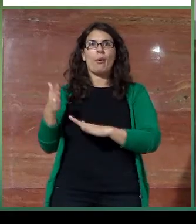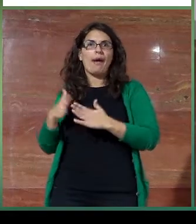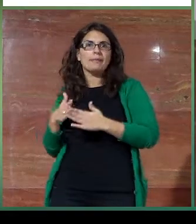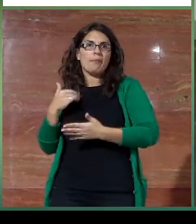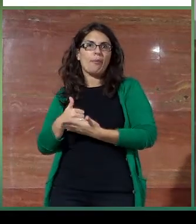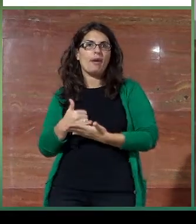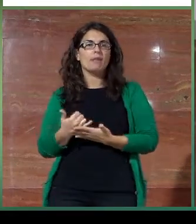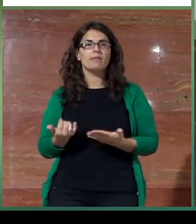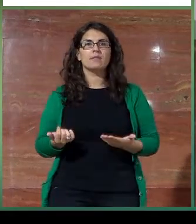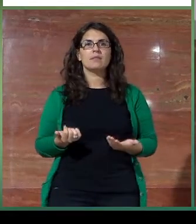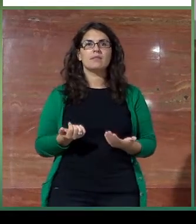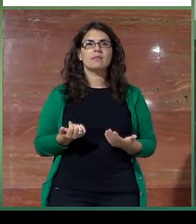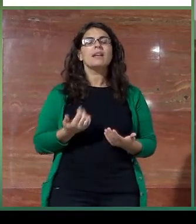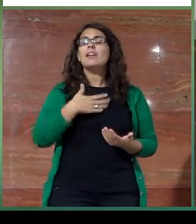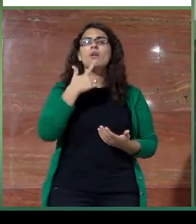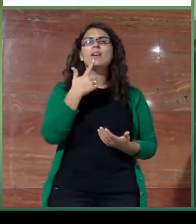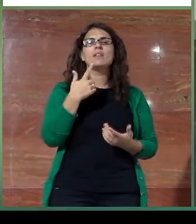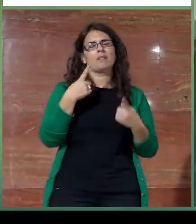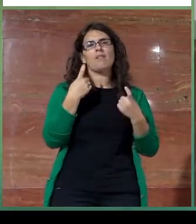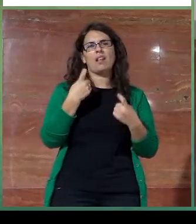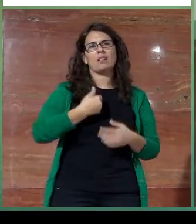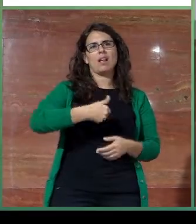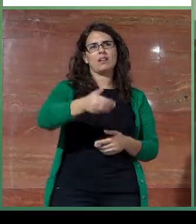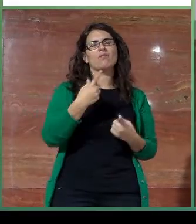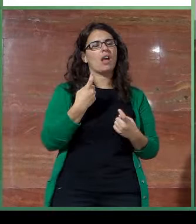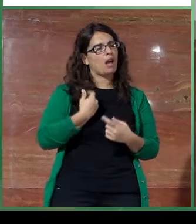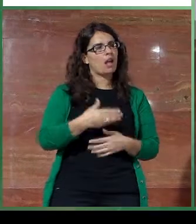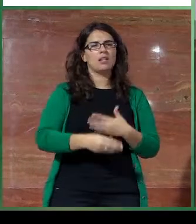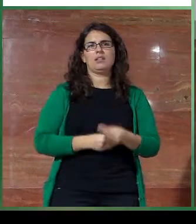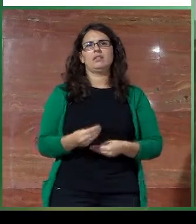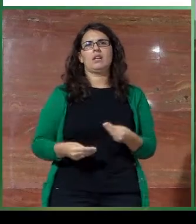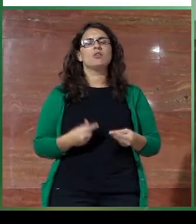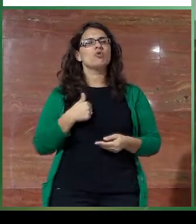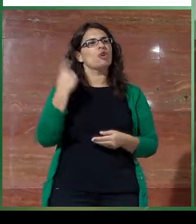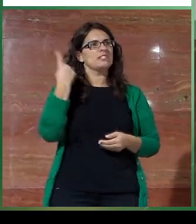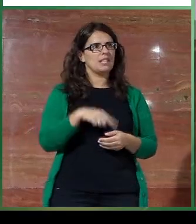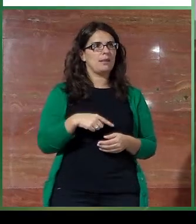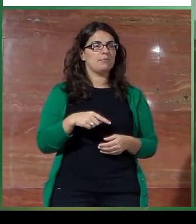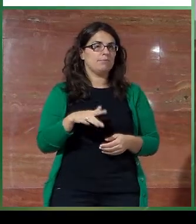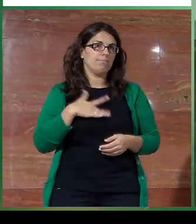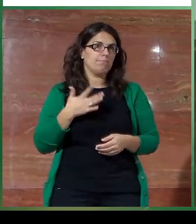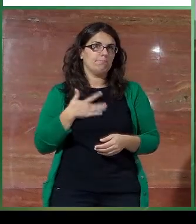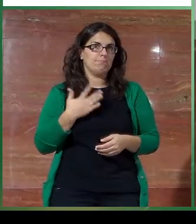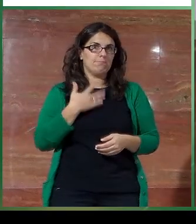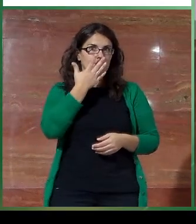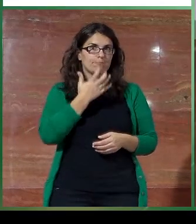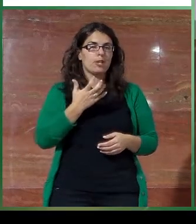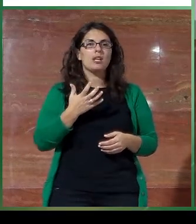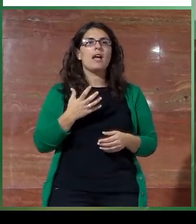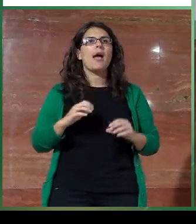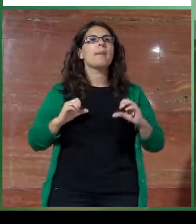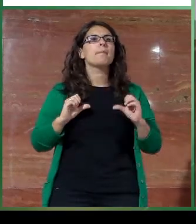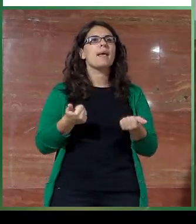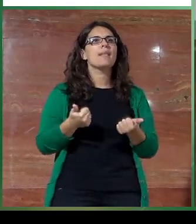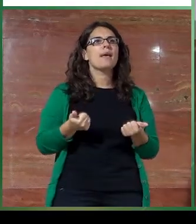quiero decir es que falta mucho. Yo soy consciente de que, por desgracia, no puedes empezar por las